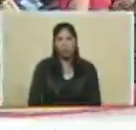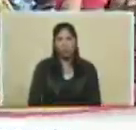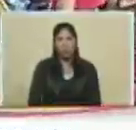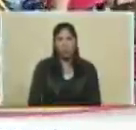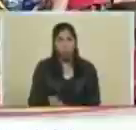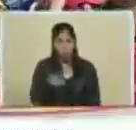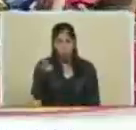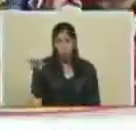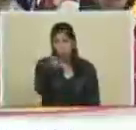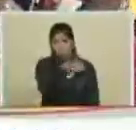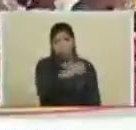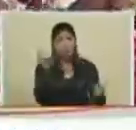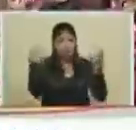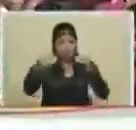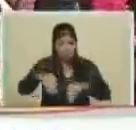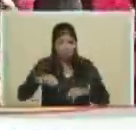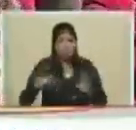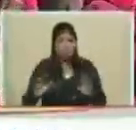¿Están de acuerdo?